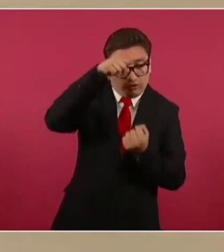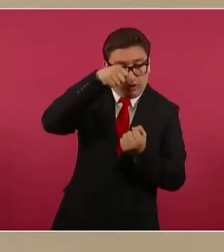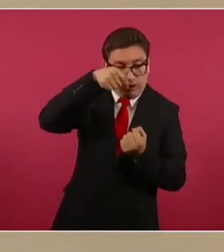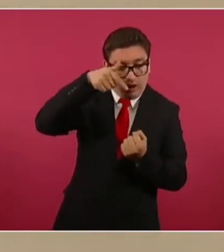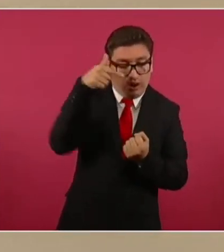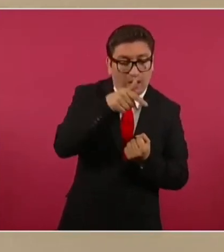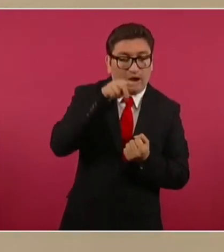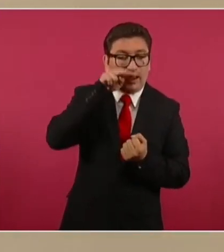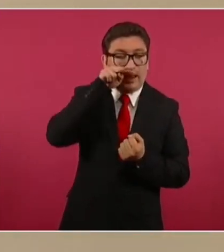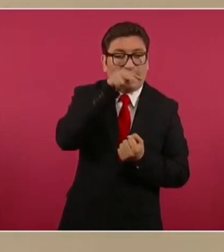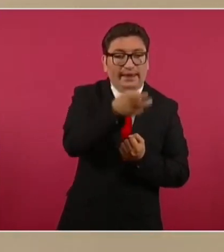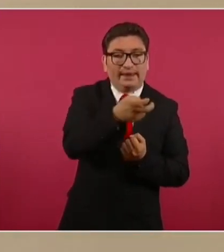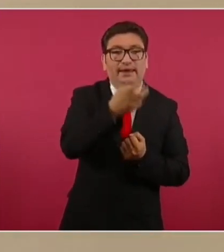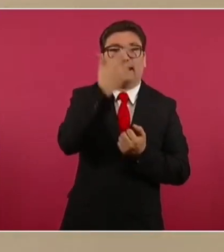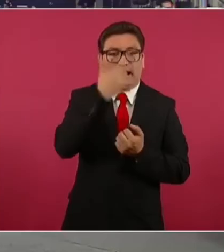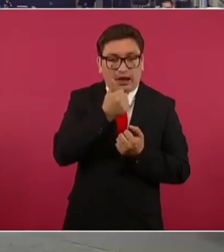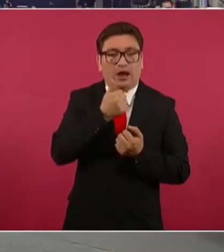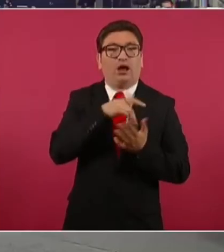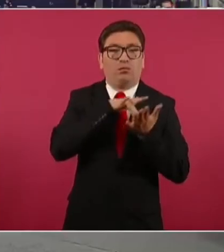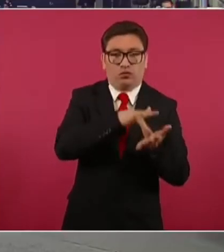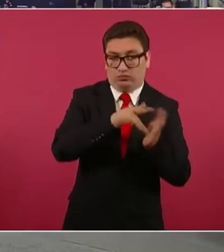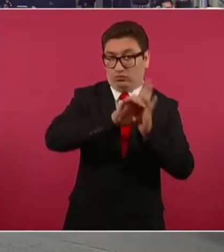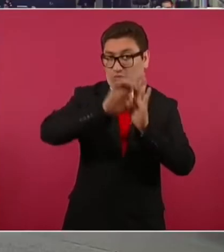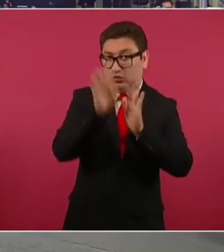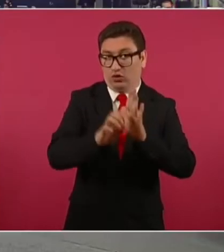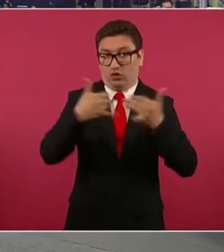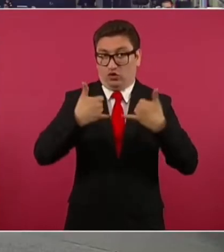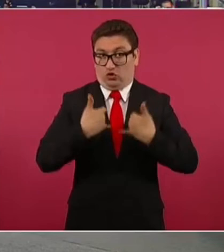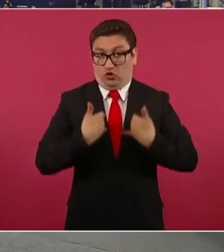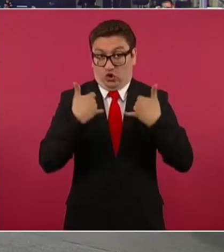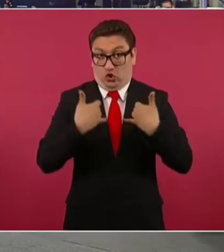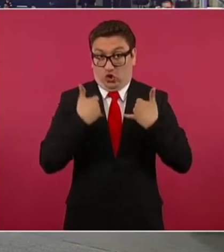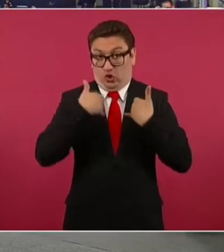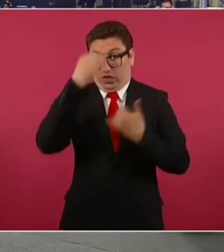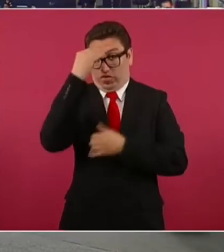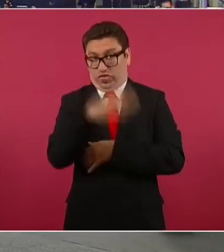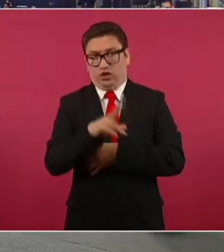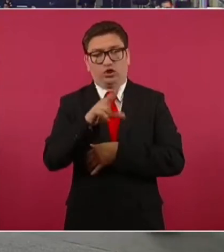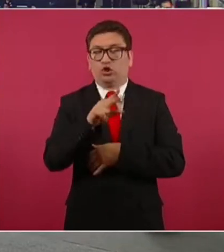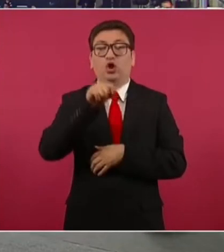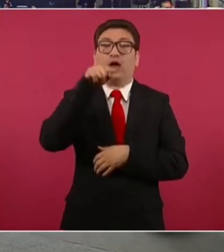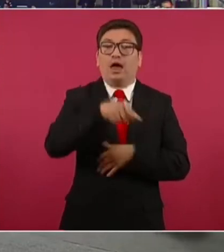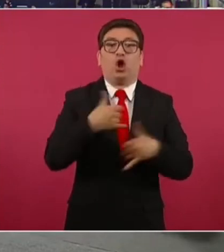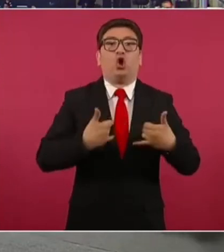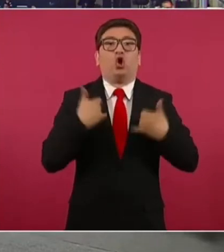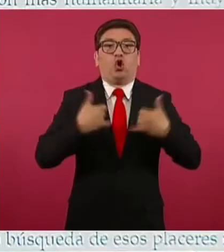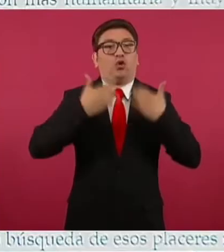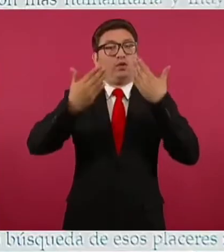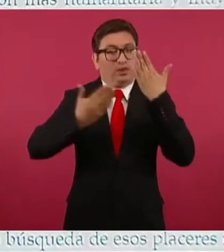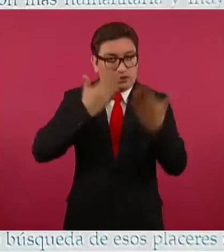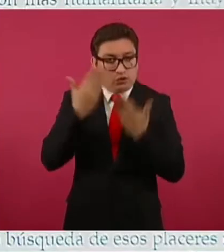los jóvenes, no dejarlos sin opciones de estudio y trabajo para evitar que